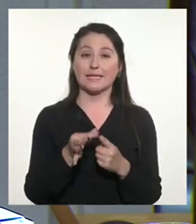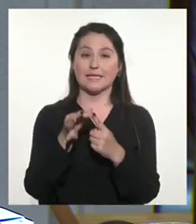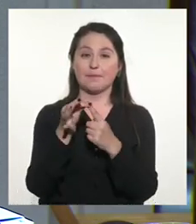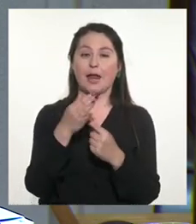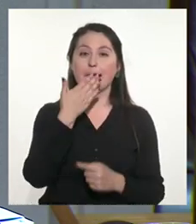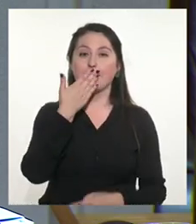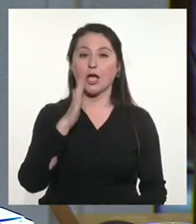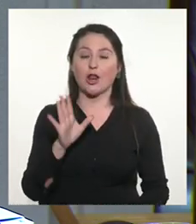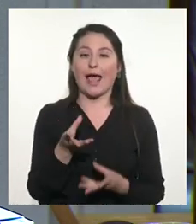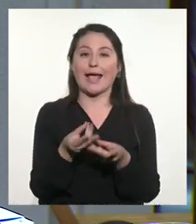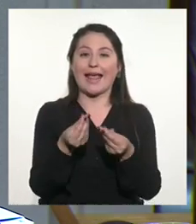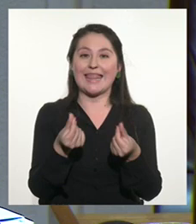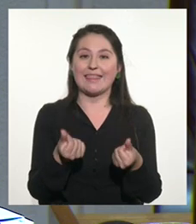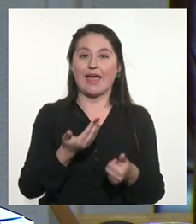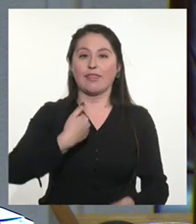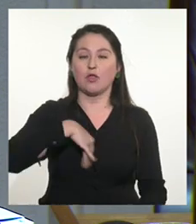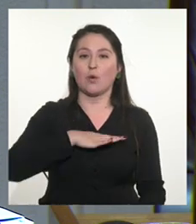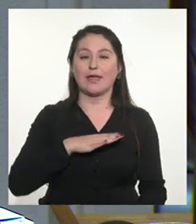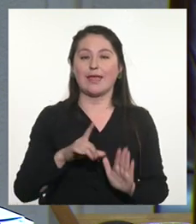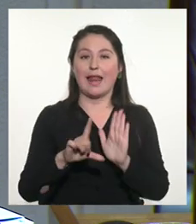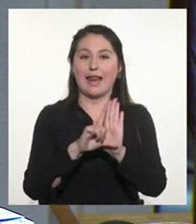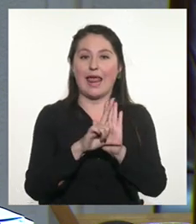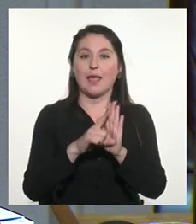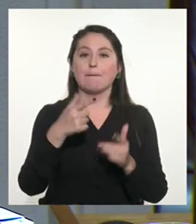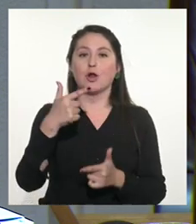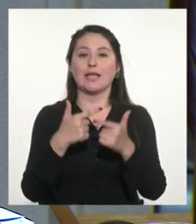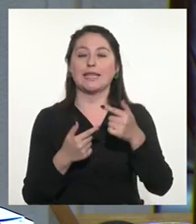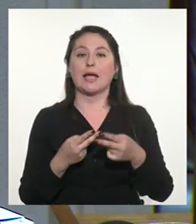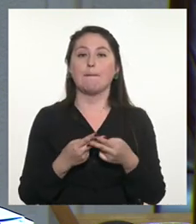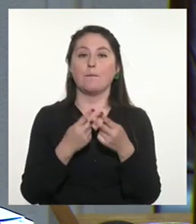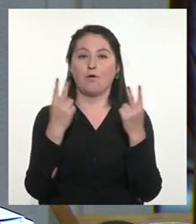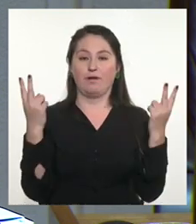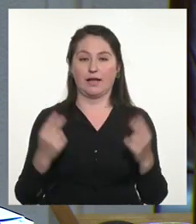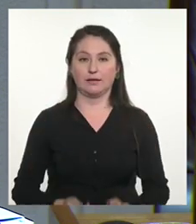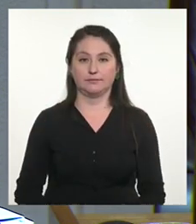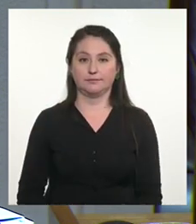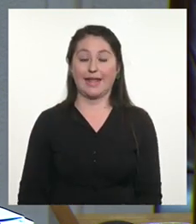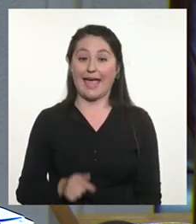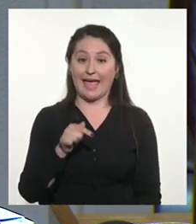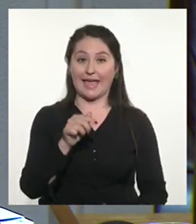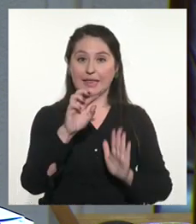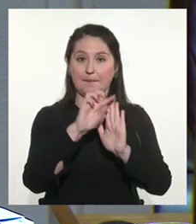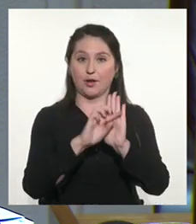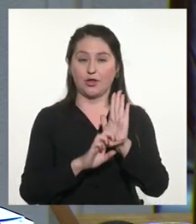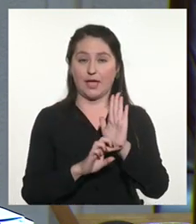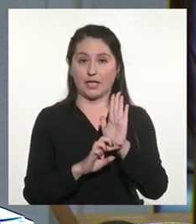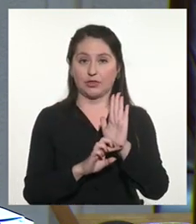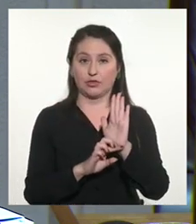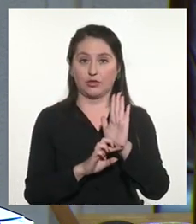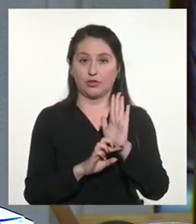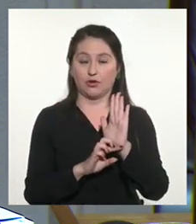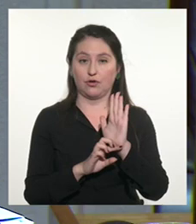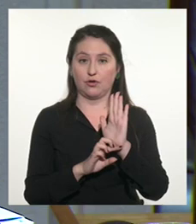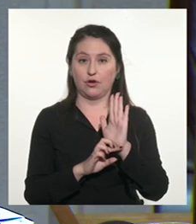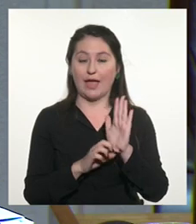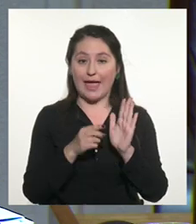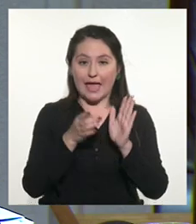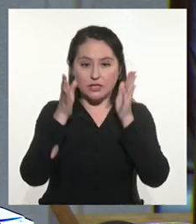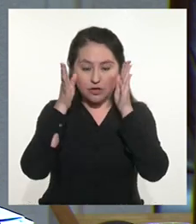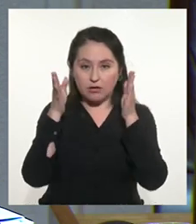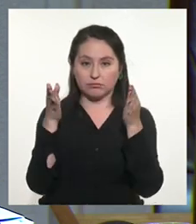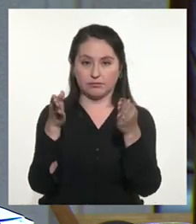mejorar la calidad de nuestras leyes y nuestras políticas públicas y este proyecto apunta precisamente en esa dirección